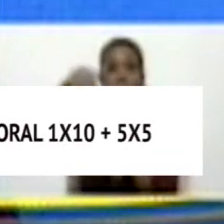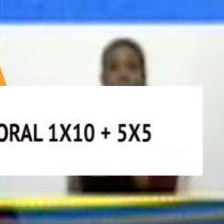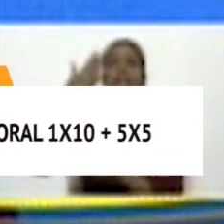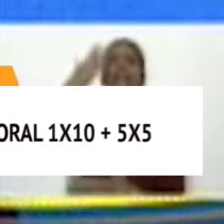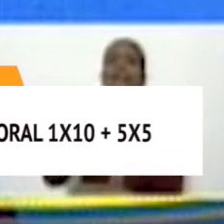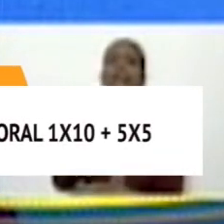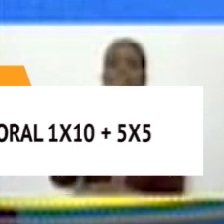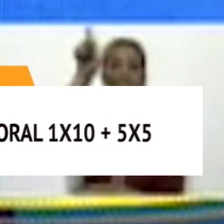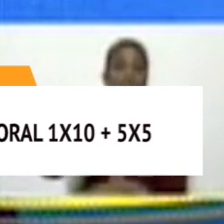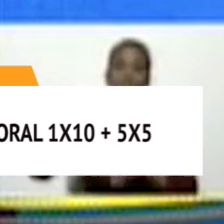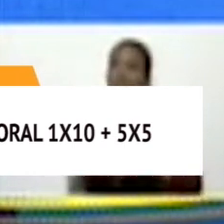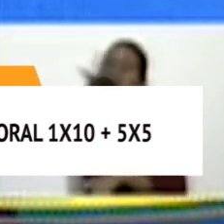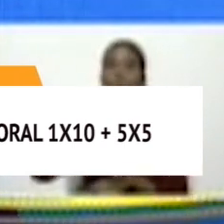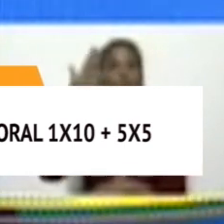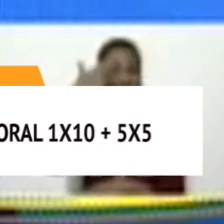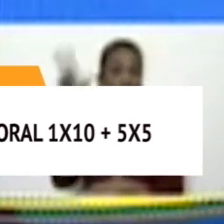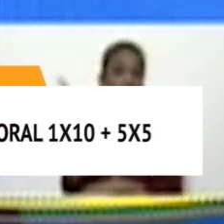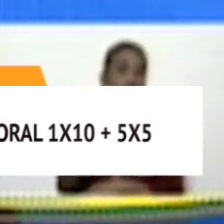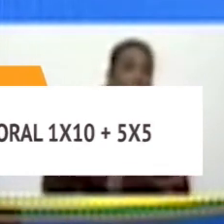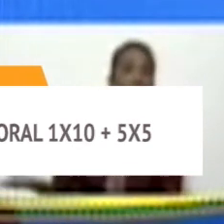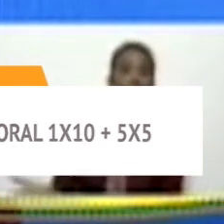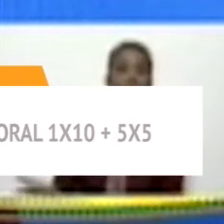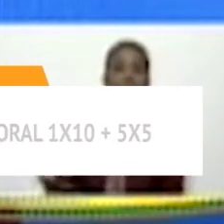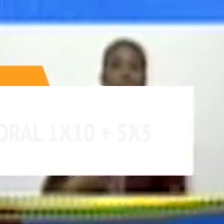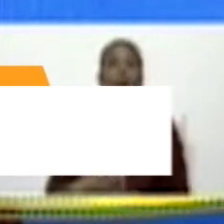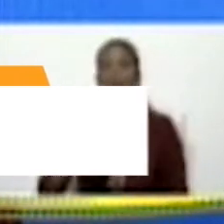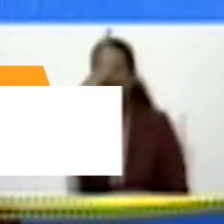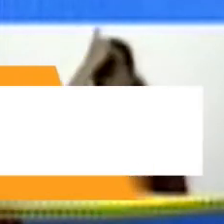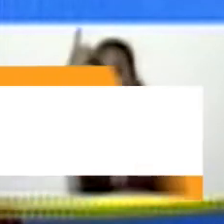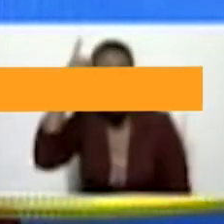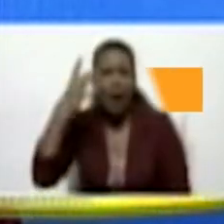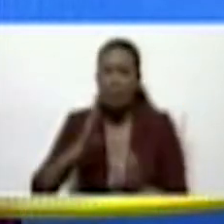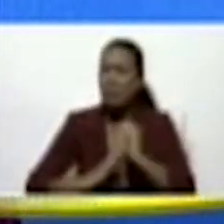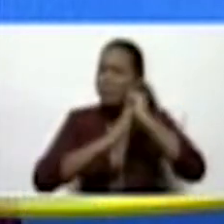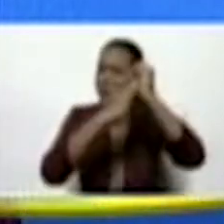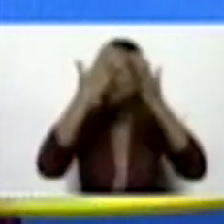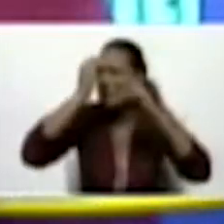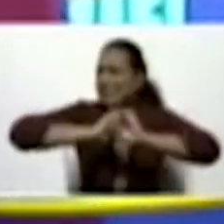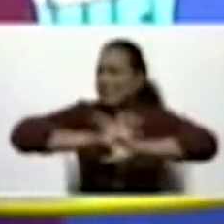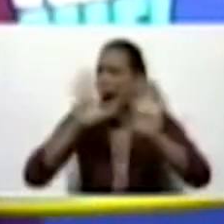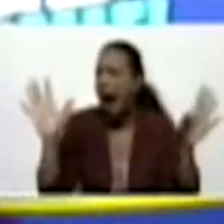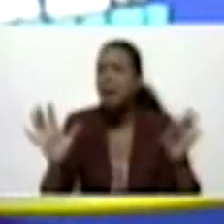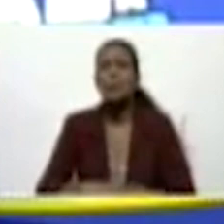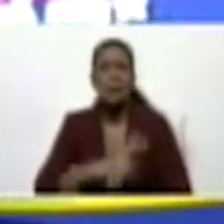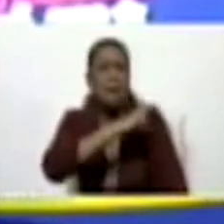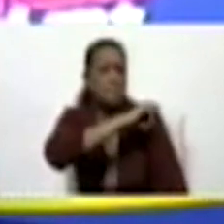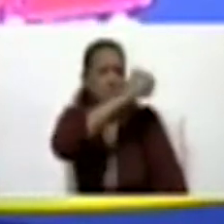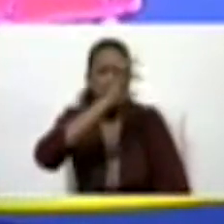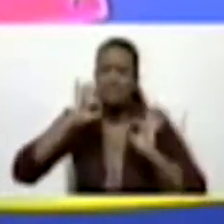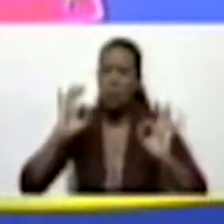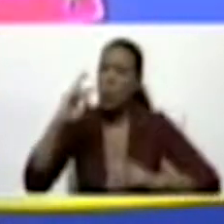eso que todo el mundo en este país? Don Diosdado Cabello Rondón, capitán bolivariano